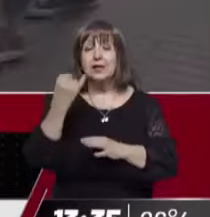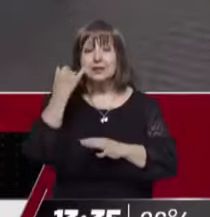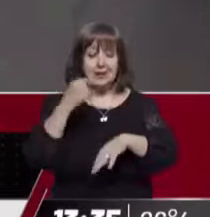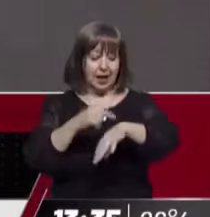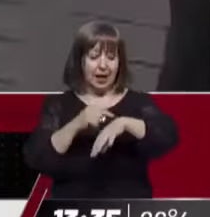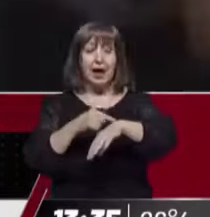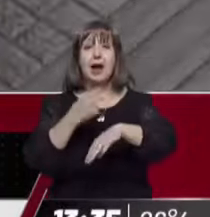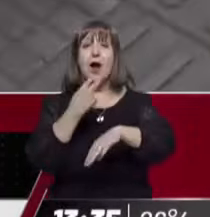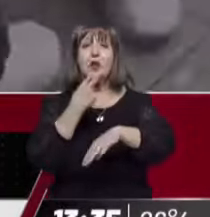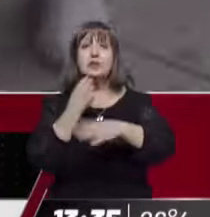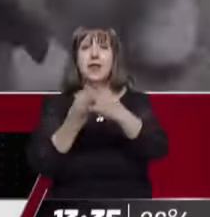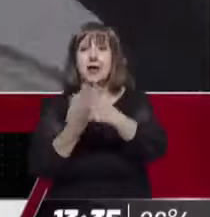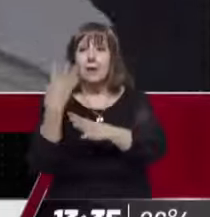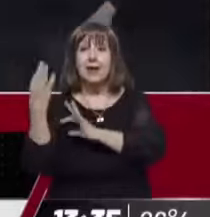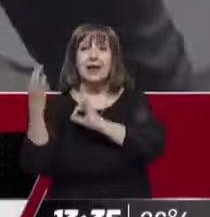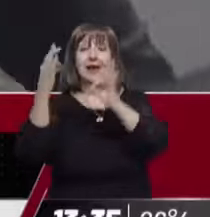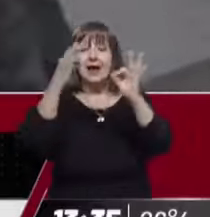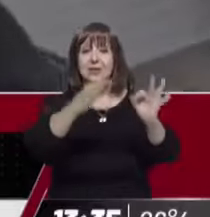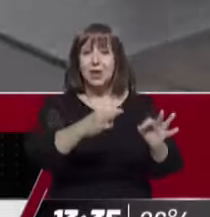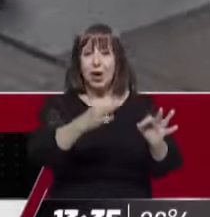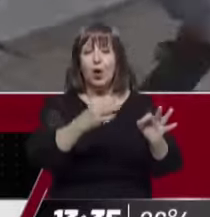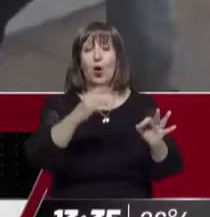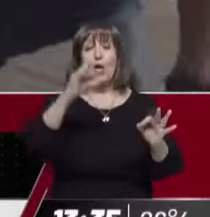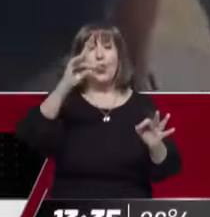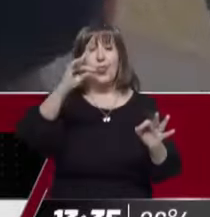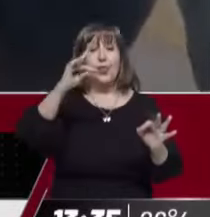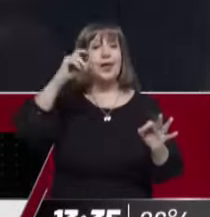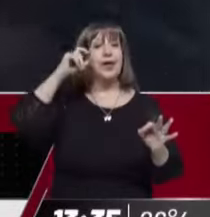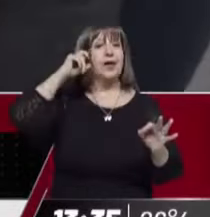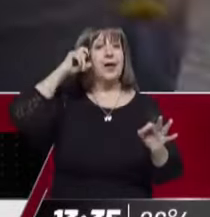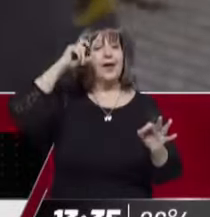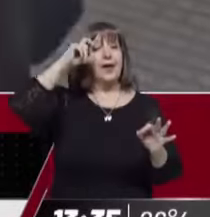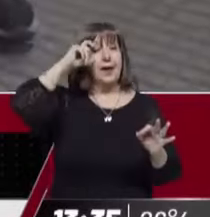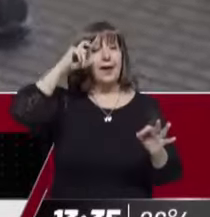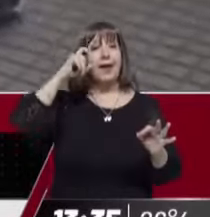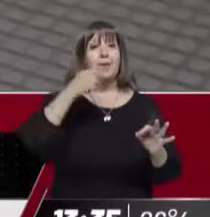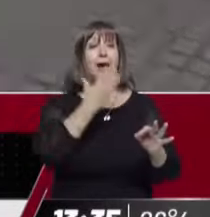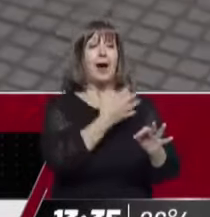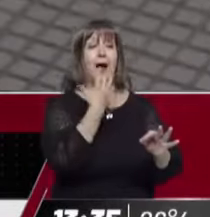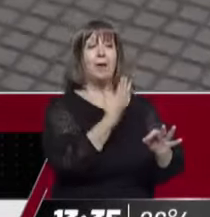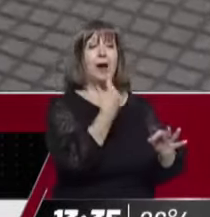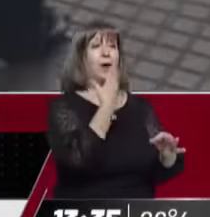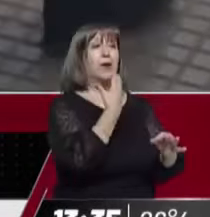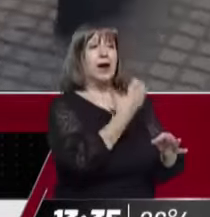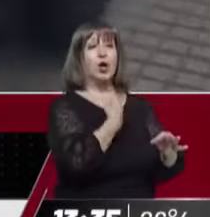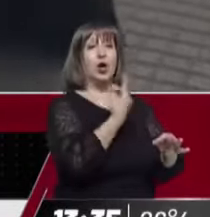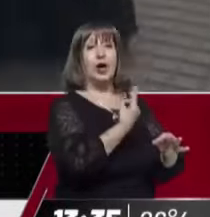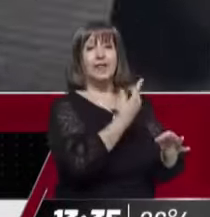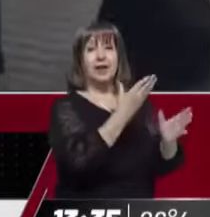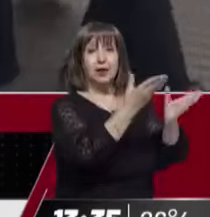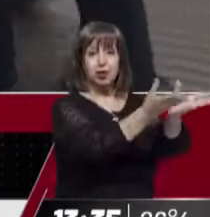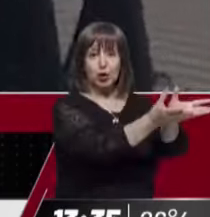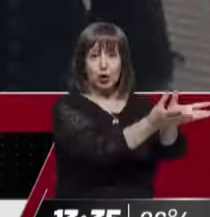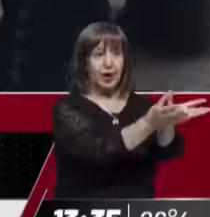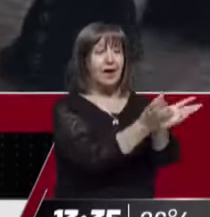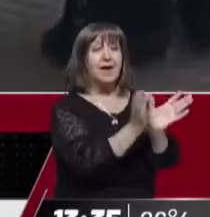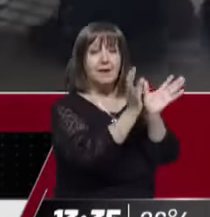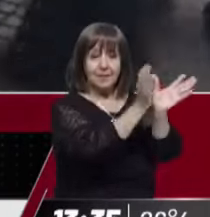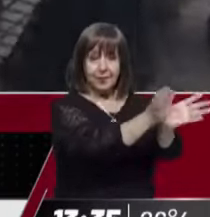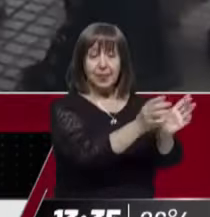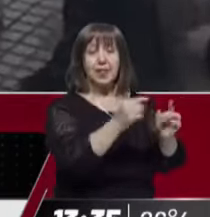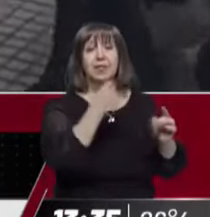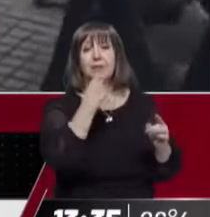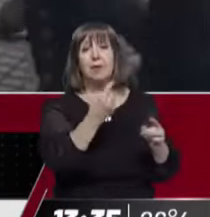de la DGE, el equipo de Tadeo García Salazar, para reunirse con los directivos. A partir de esto, ¿qué medidas tomar? Y en los